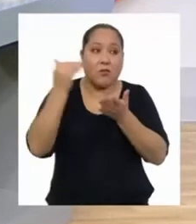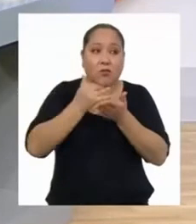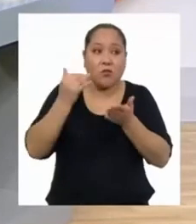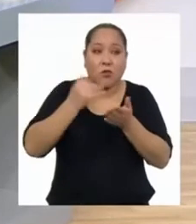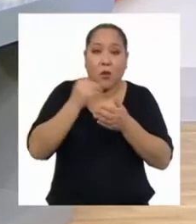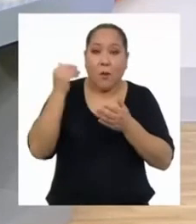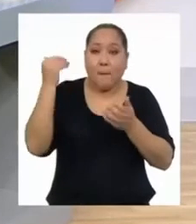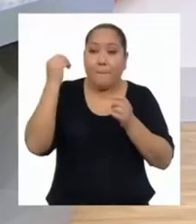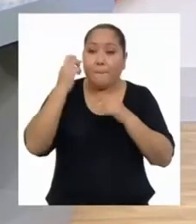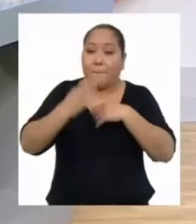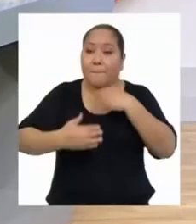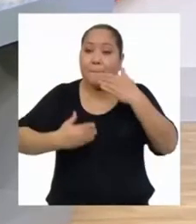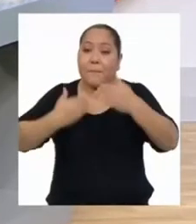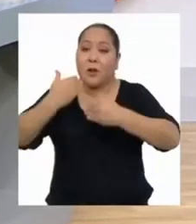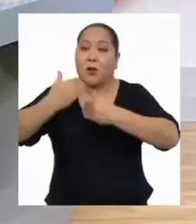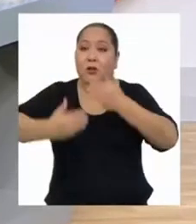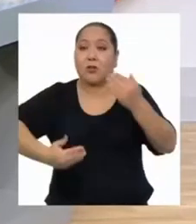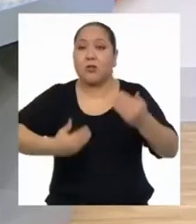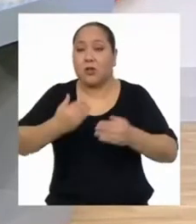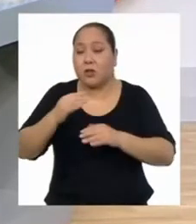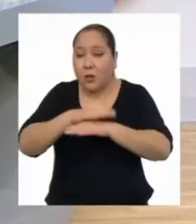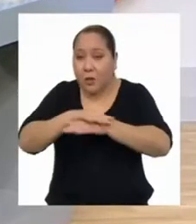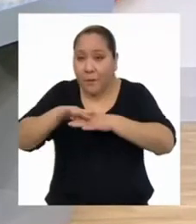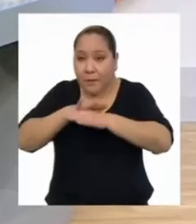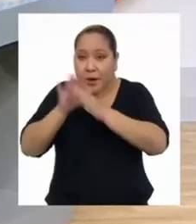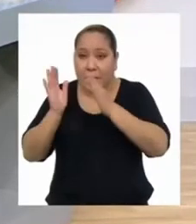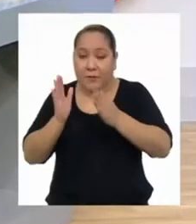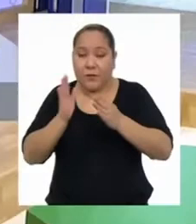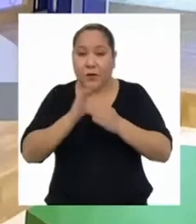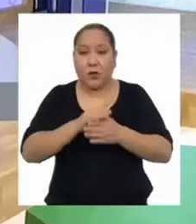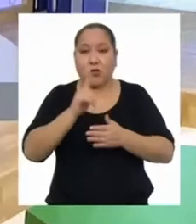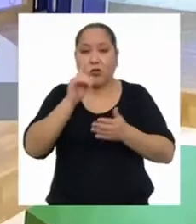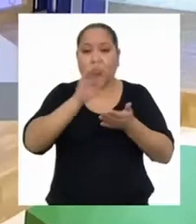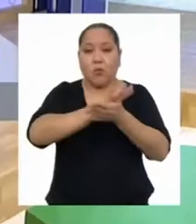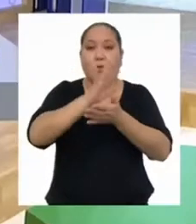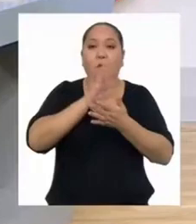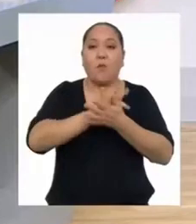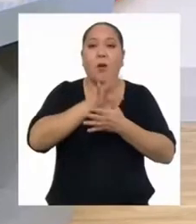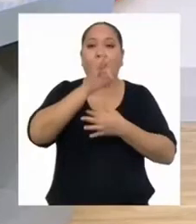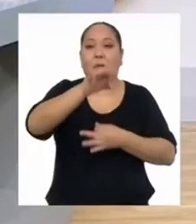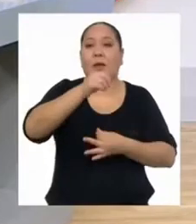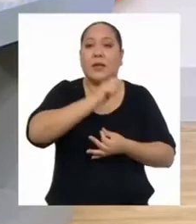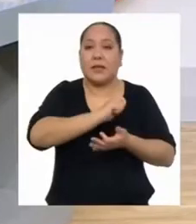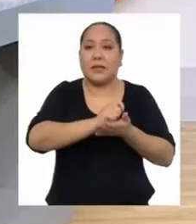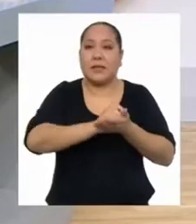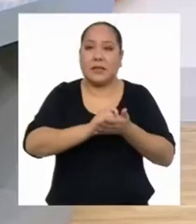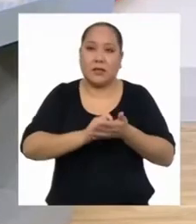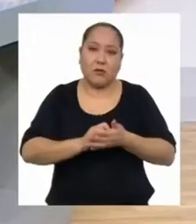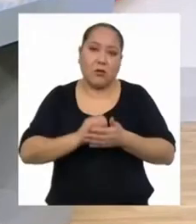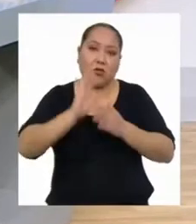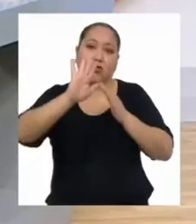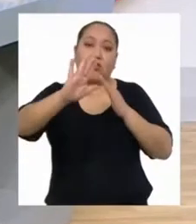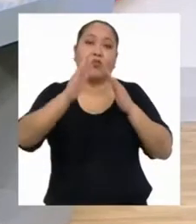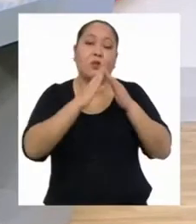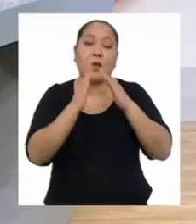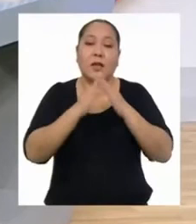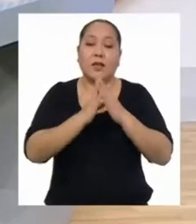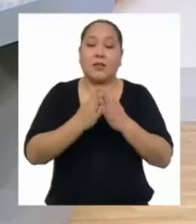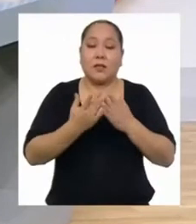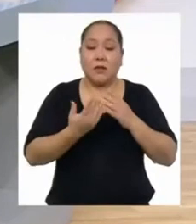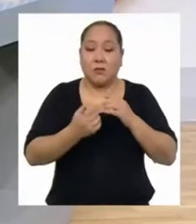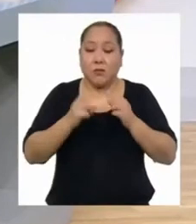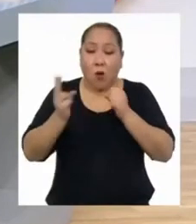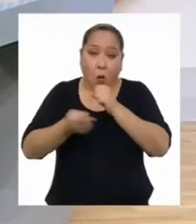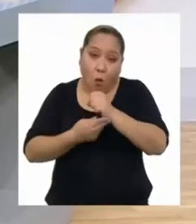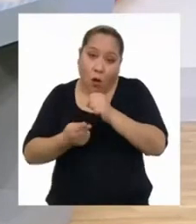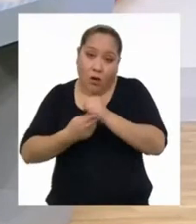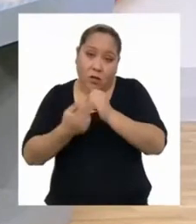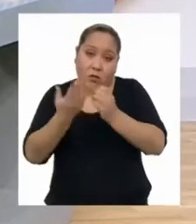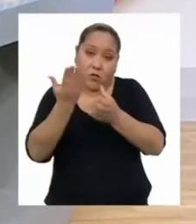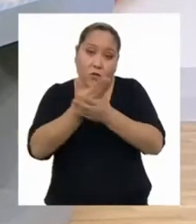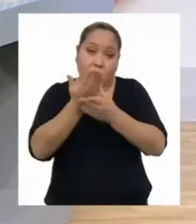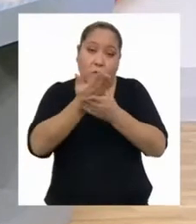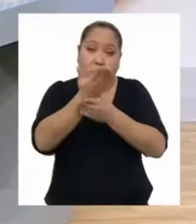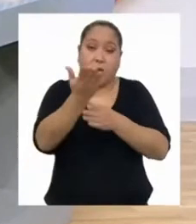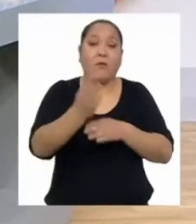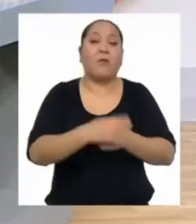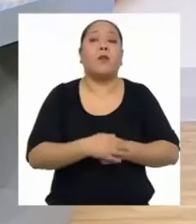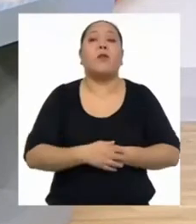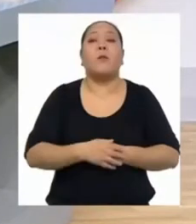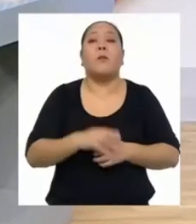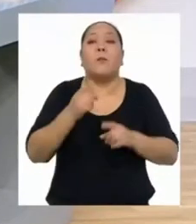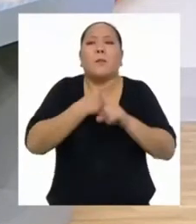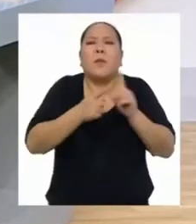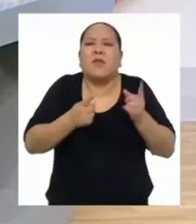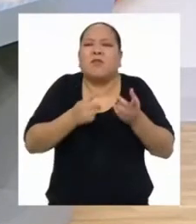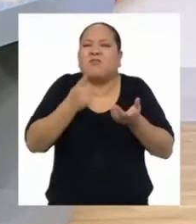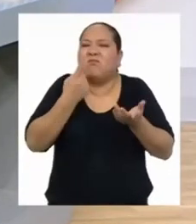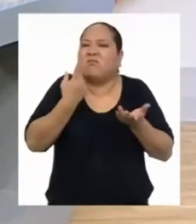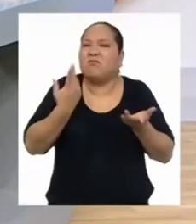de planificación de un documento escrito. En casa deben tenerlo en sus portafolios. Pero, ¿qué